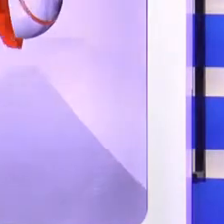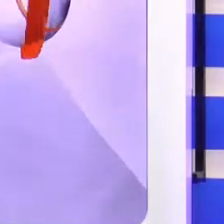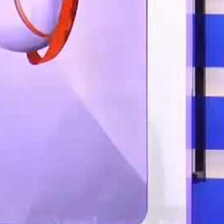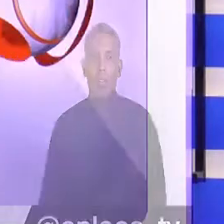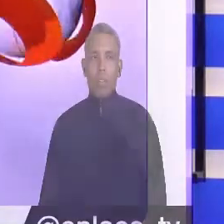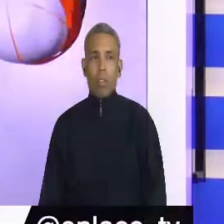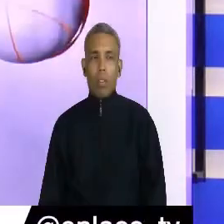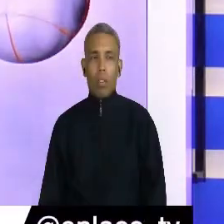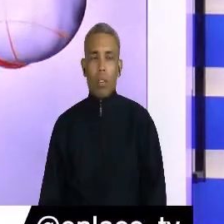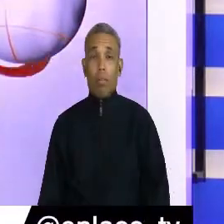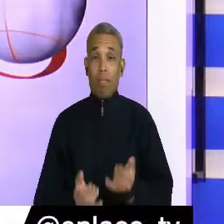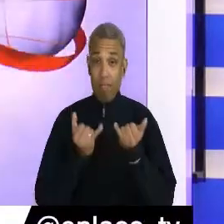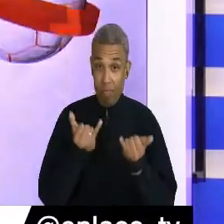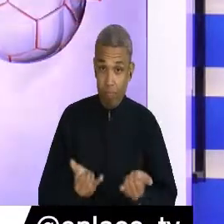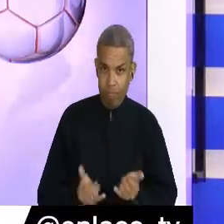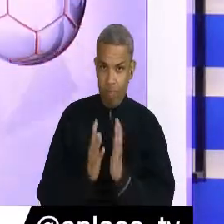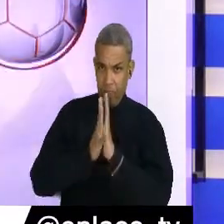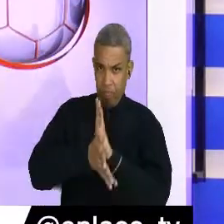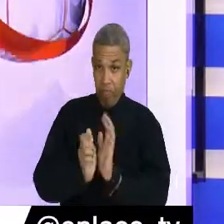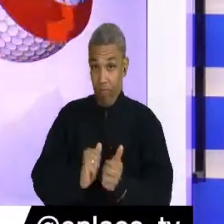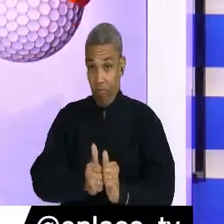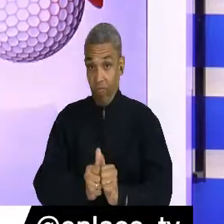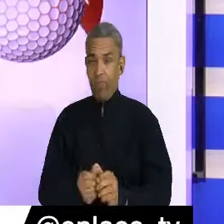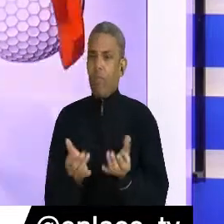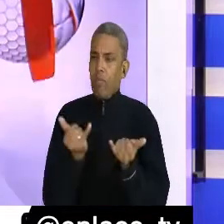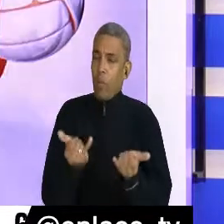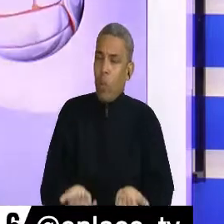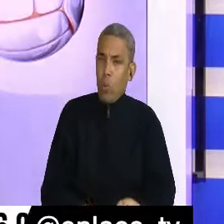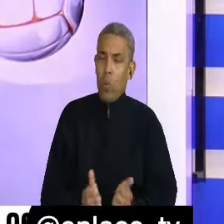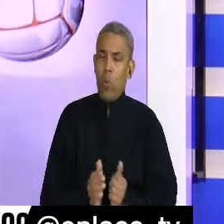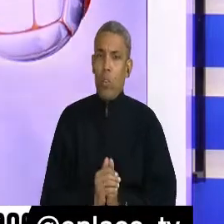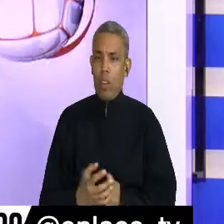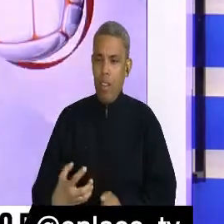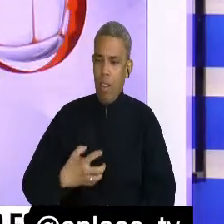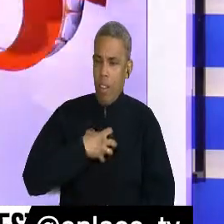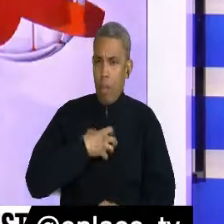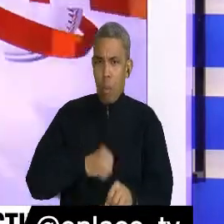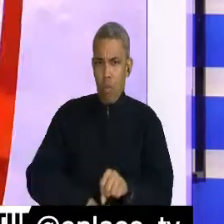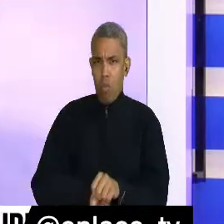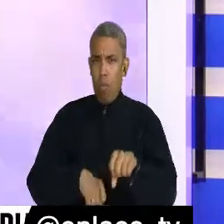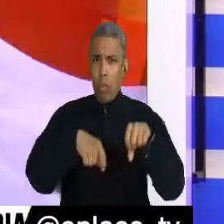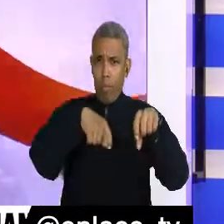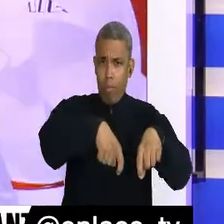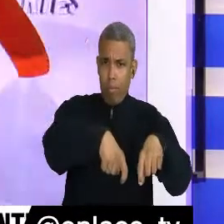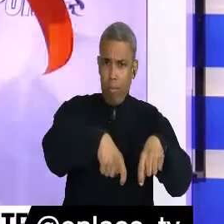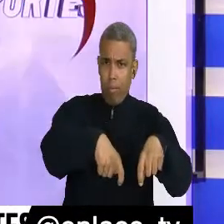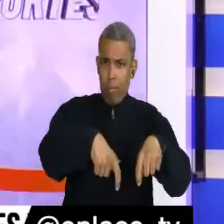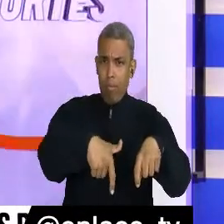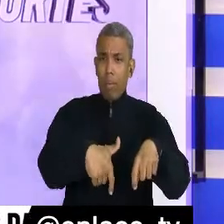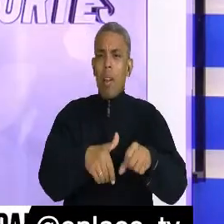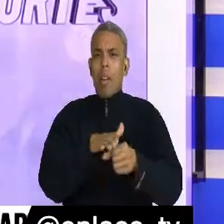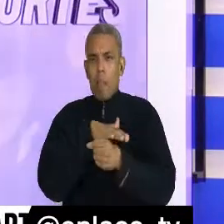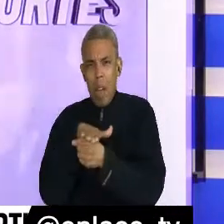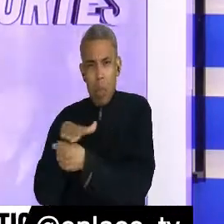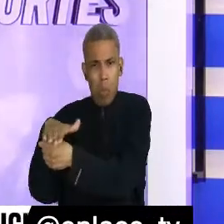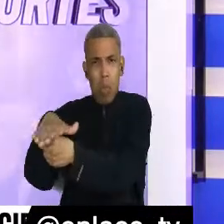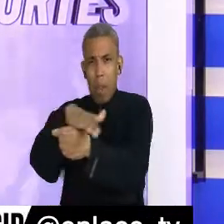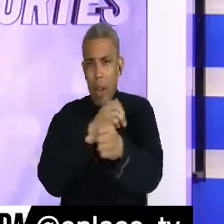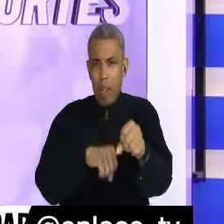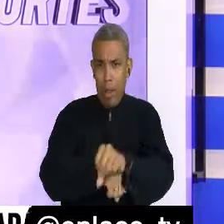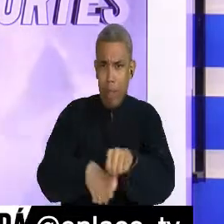Continuamos con información deportiva y en este momento el torneo descentralizado de fútbol que se realiza en diferentes escenarios deportivos de nuestra